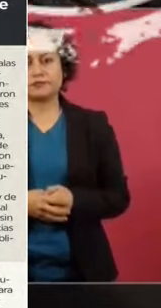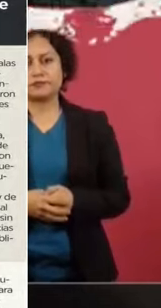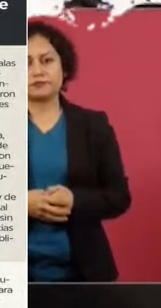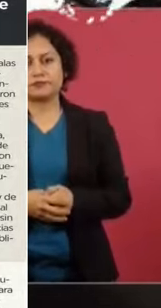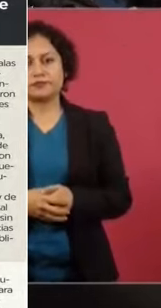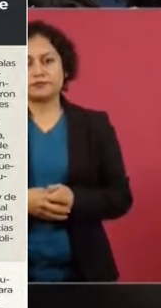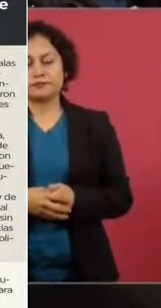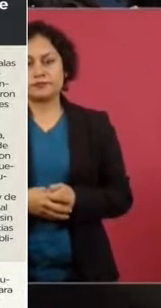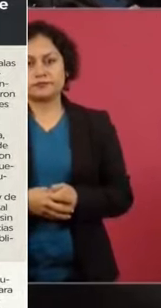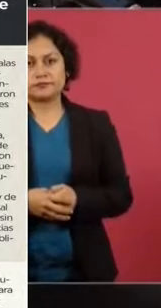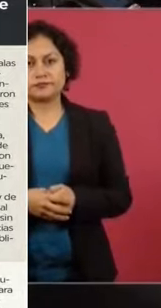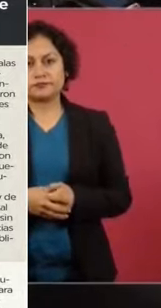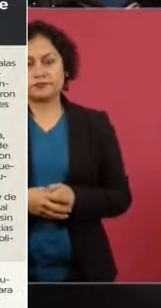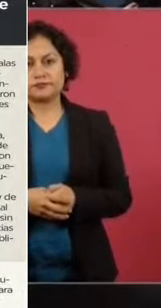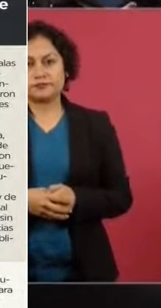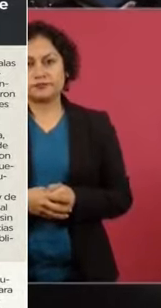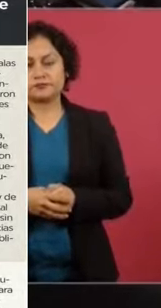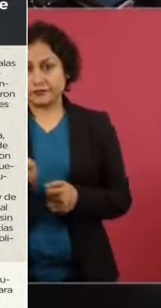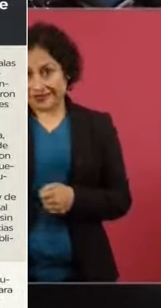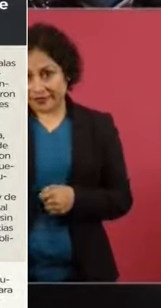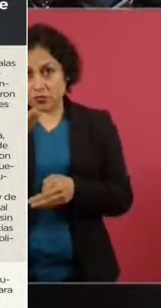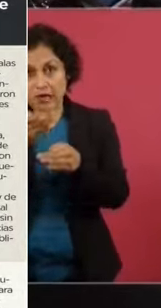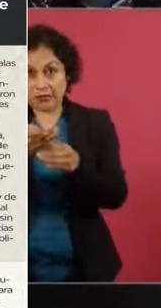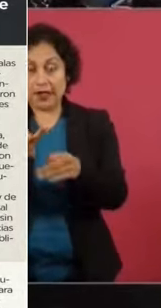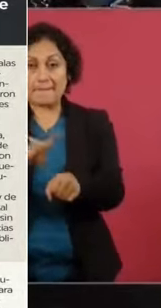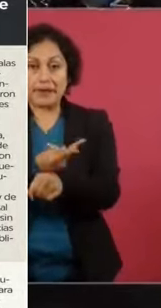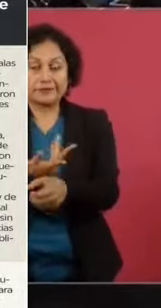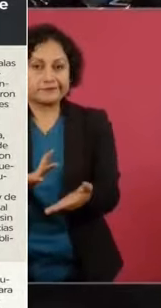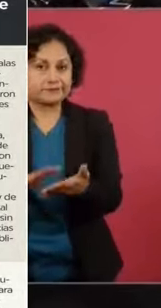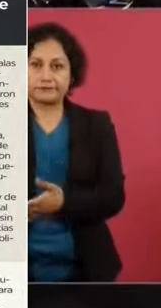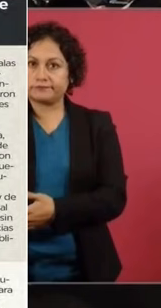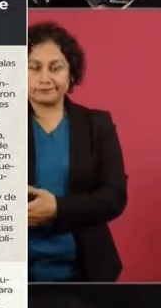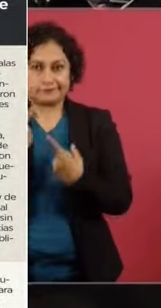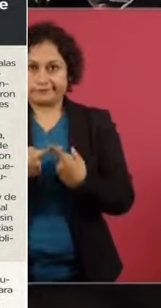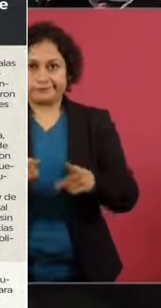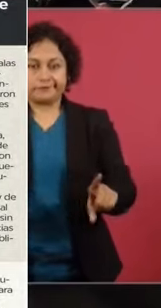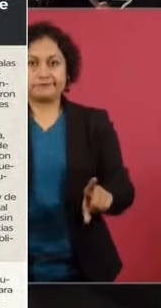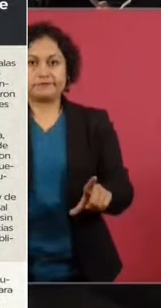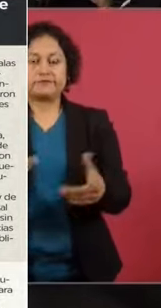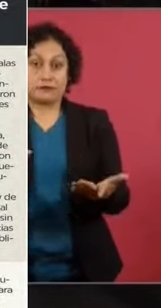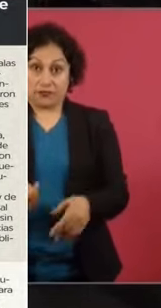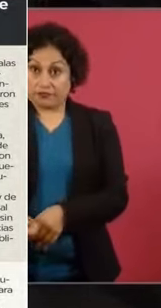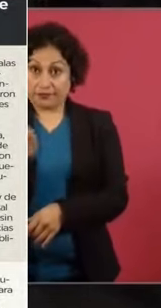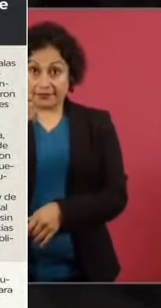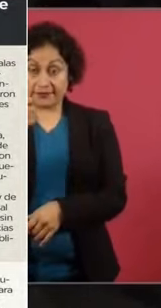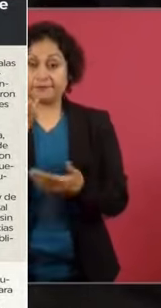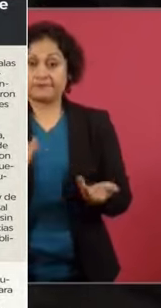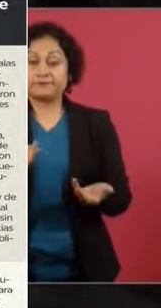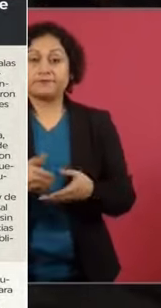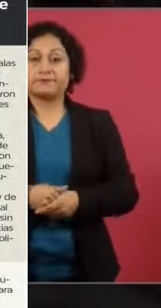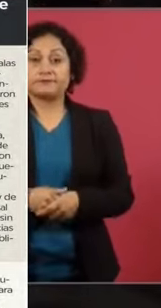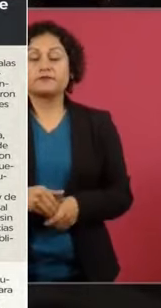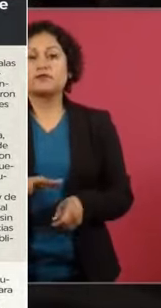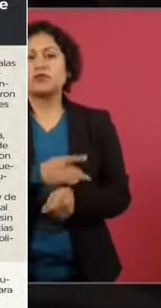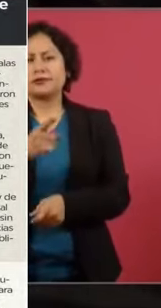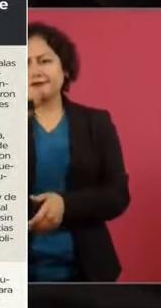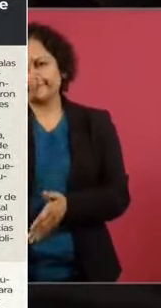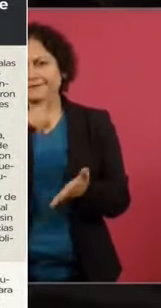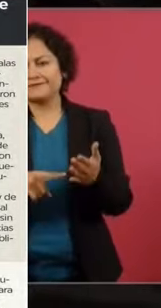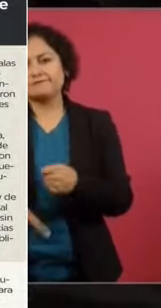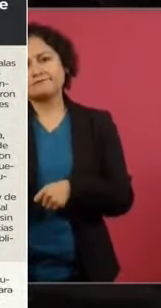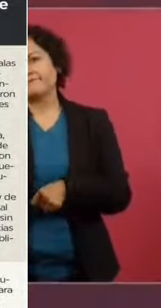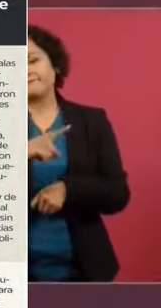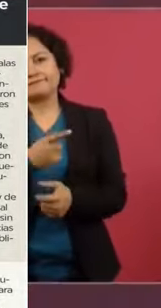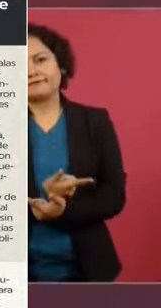se están dando estas cosas que antes no sucedían. Estamos en el terreno de lo inédito porque hay libertades, hay